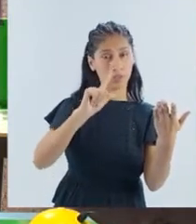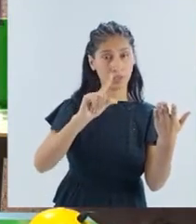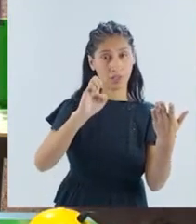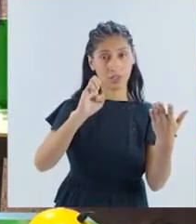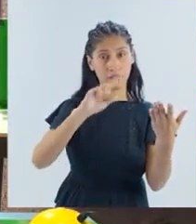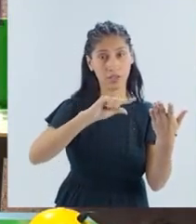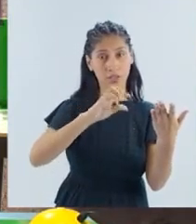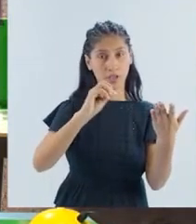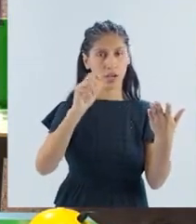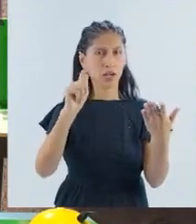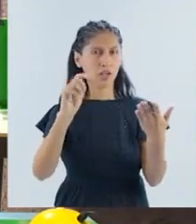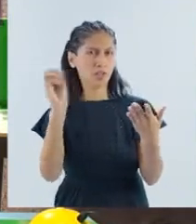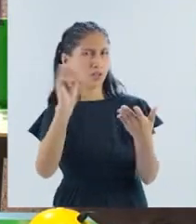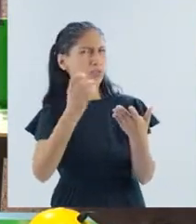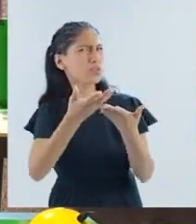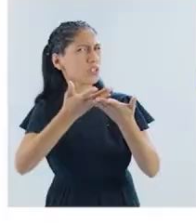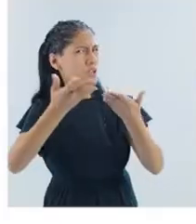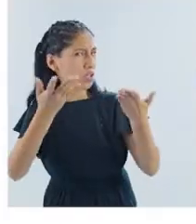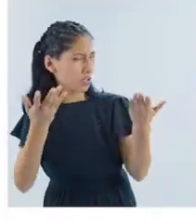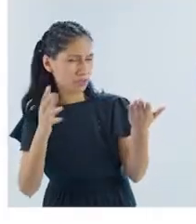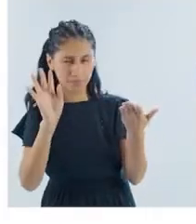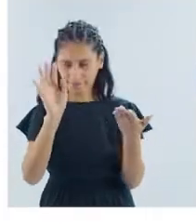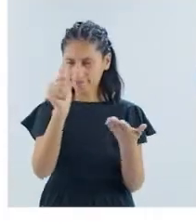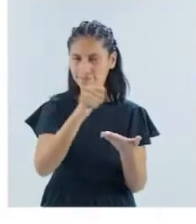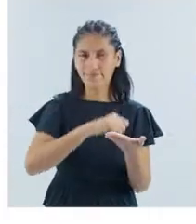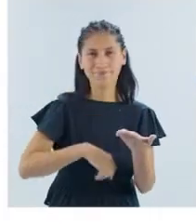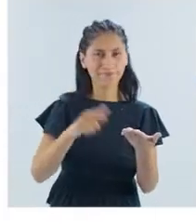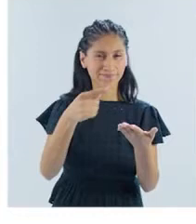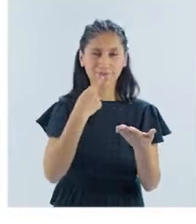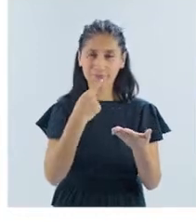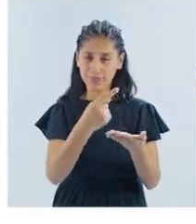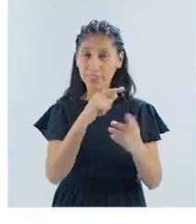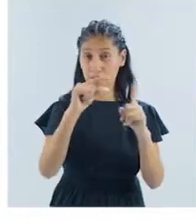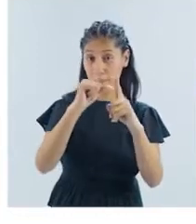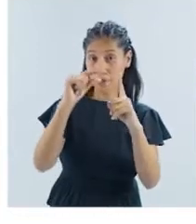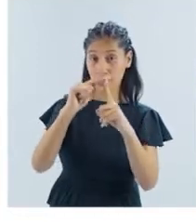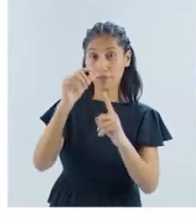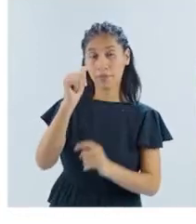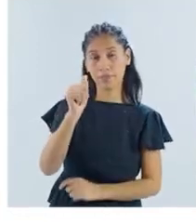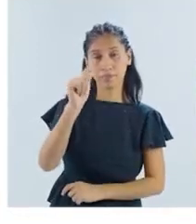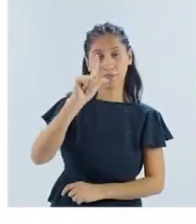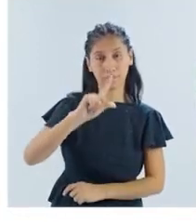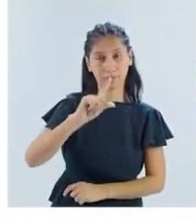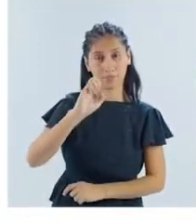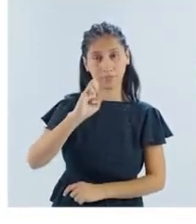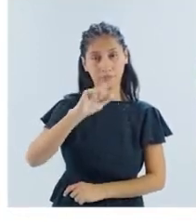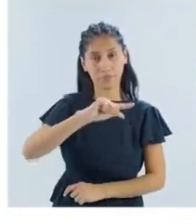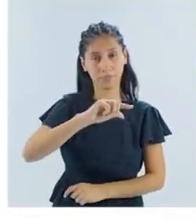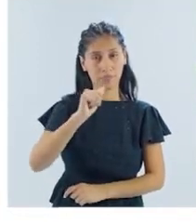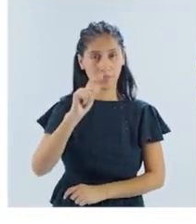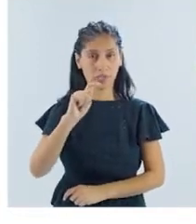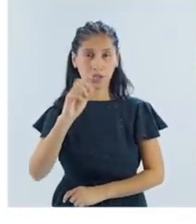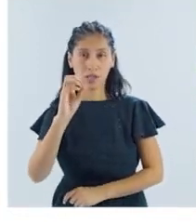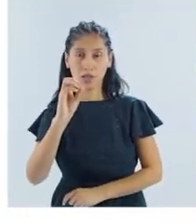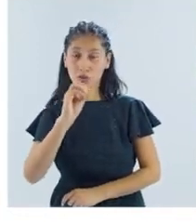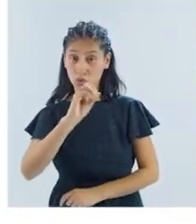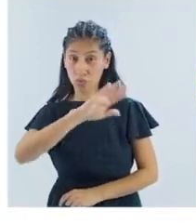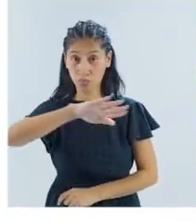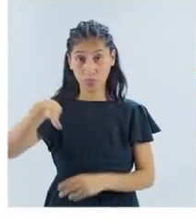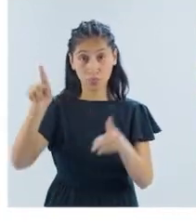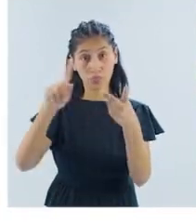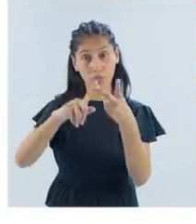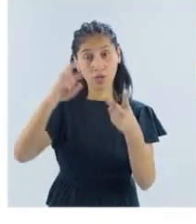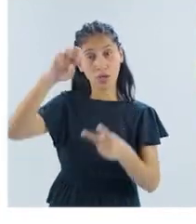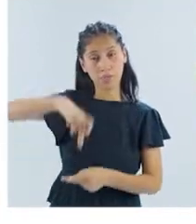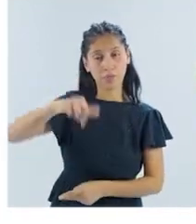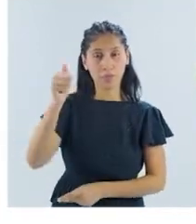alegato ante mi patrocinado, profesor? Muy bien, Cori. Acabas de mencionar las palabras alegato y patrocinado, pues estas